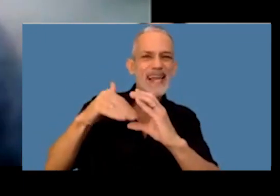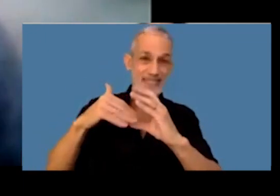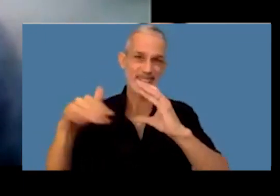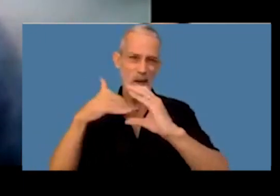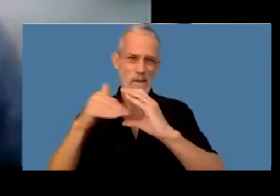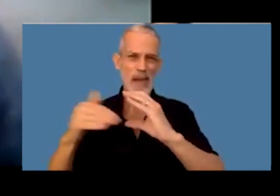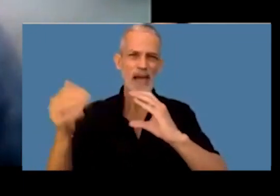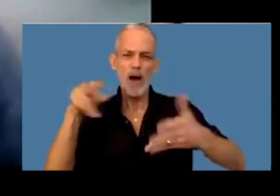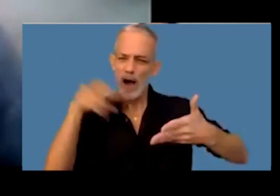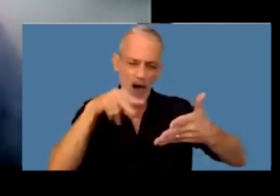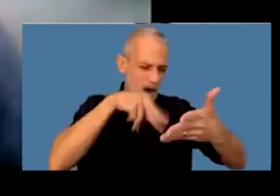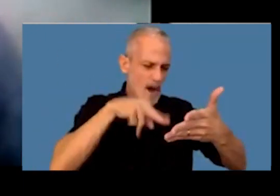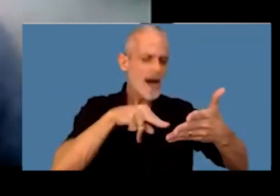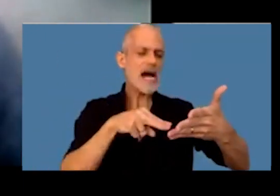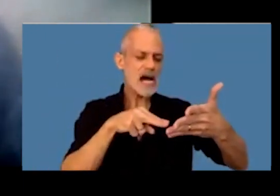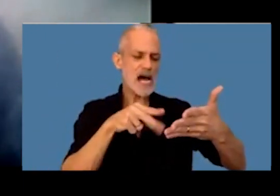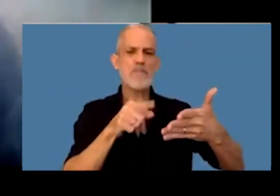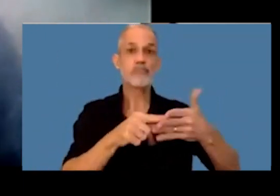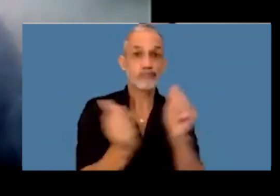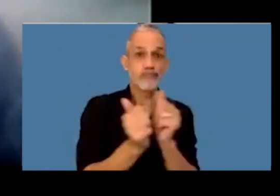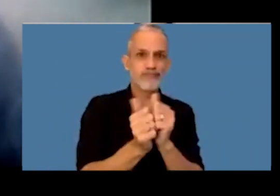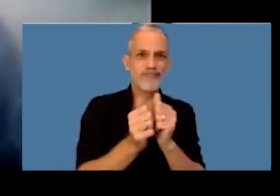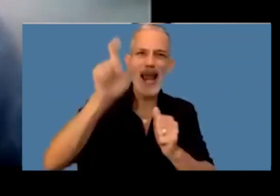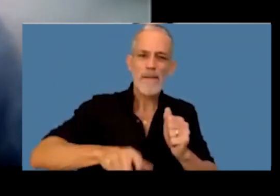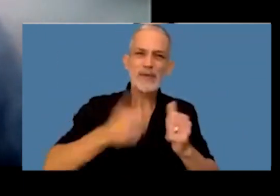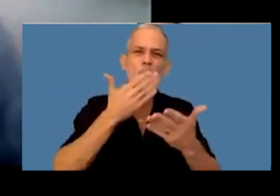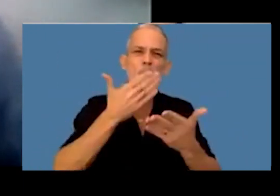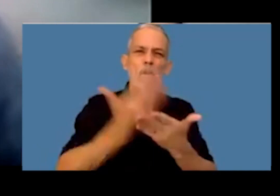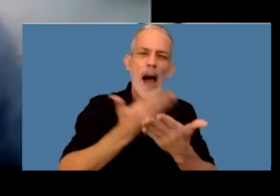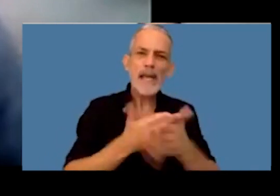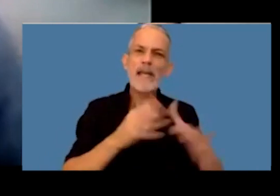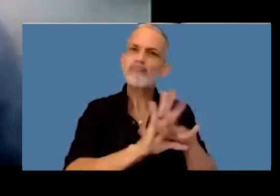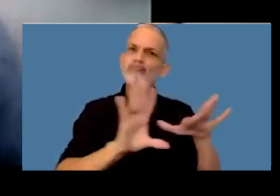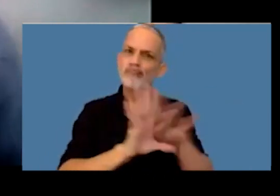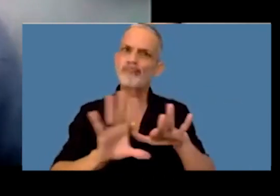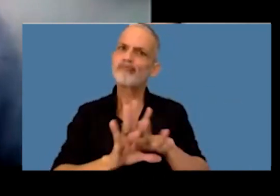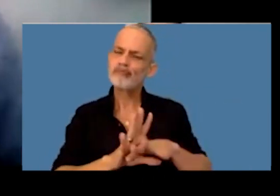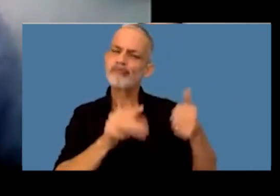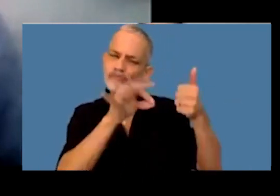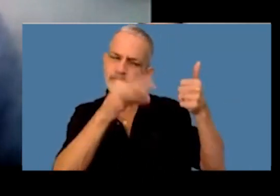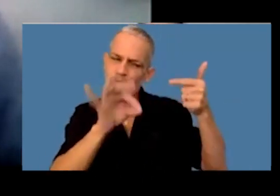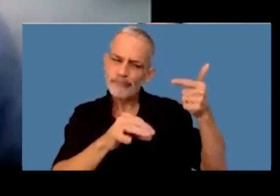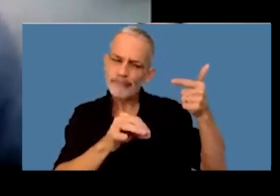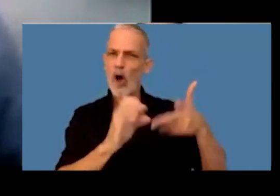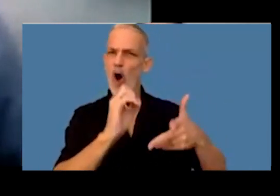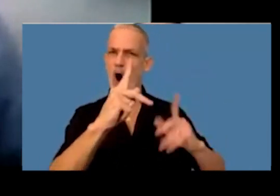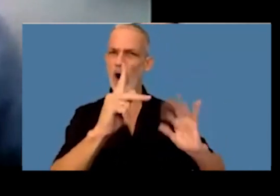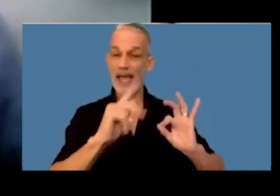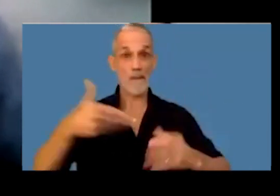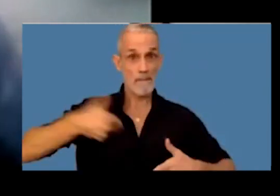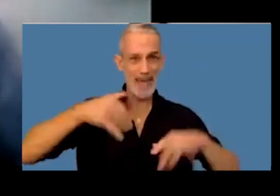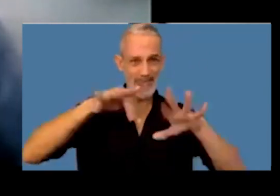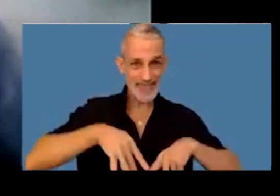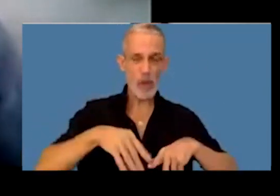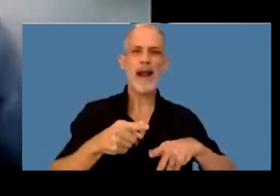Observamos y acompañamos a la persona de que toda esa documentación sea la correcta, la necesaria, tanto la solicitud para la